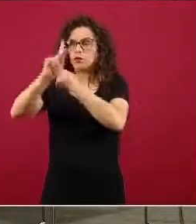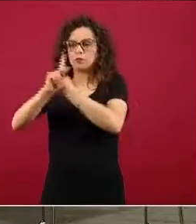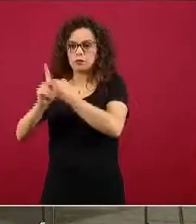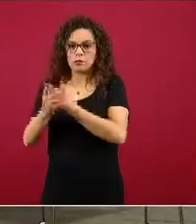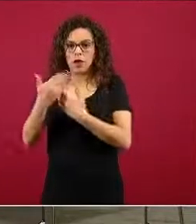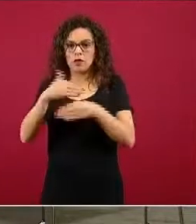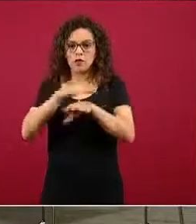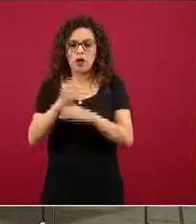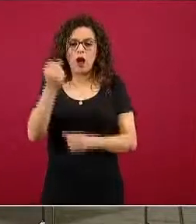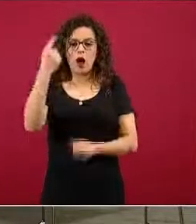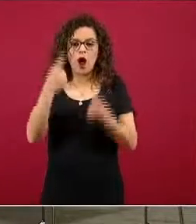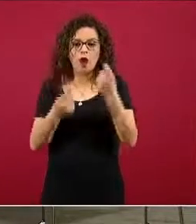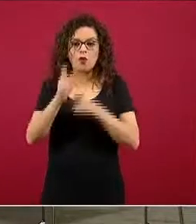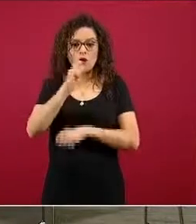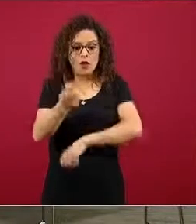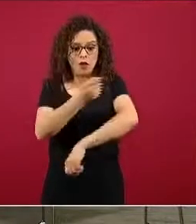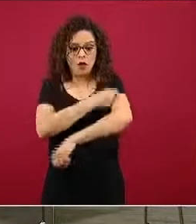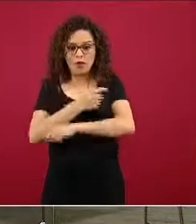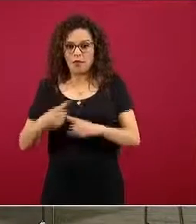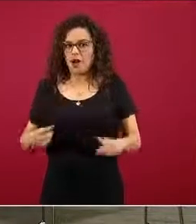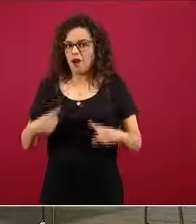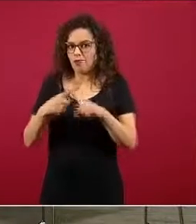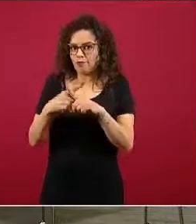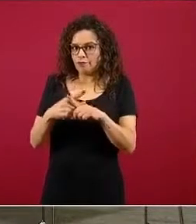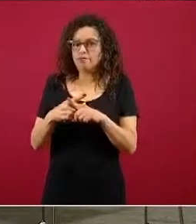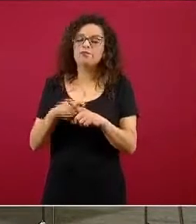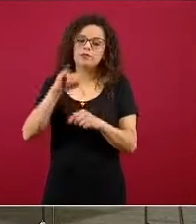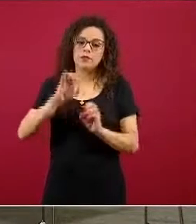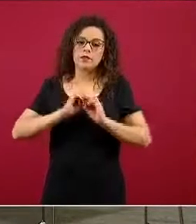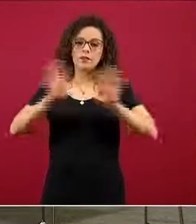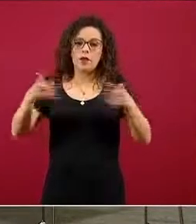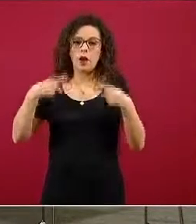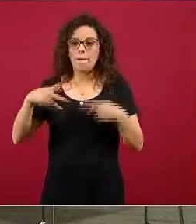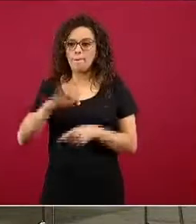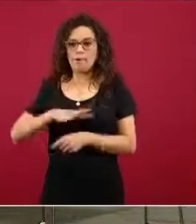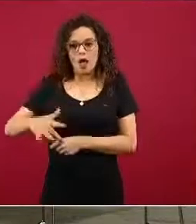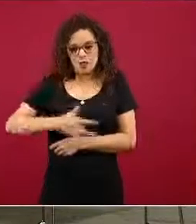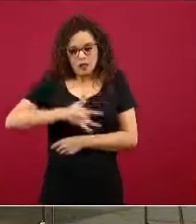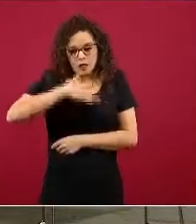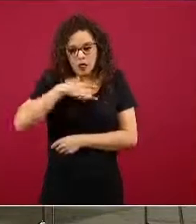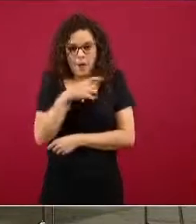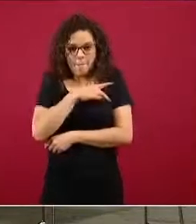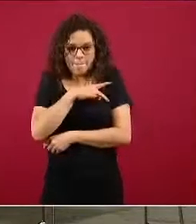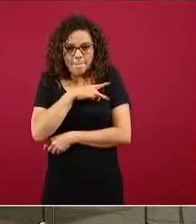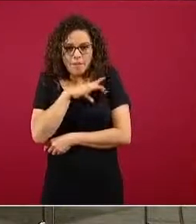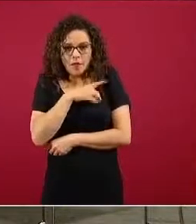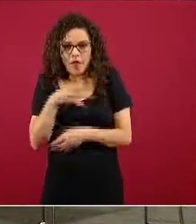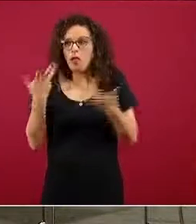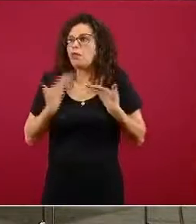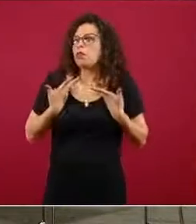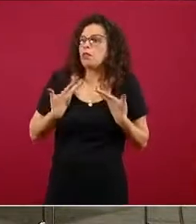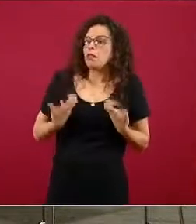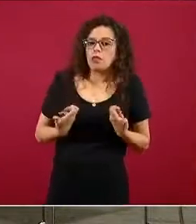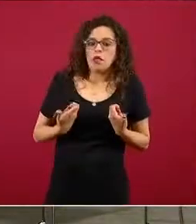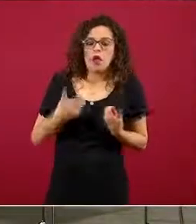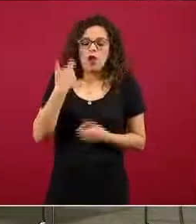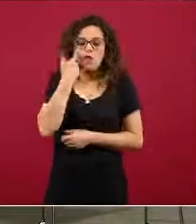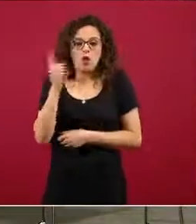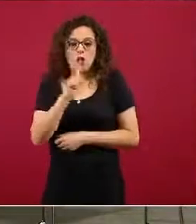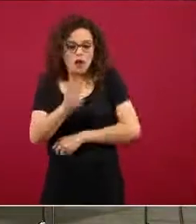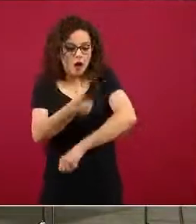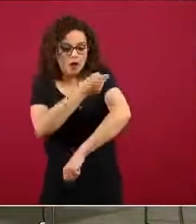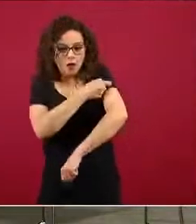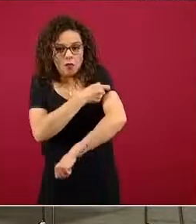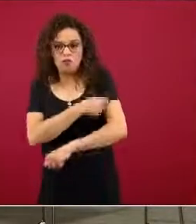secundarias, pues desde luego lo que se introduce es temor, se alimenta las fobias, el antivacunismo, las posturas